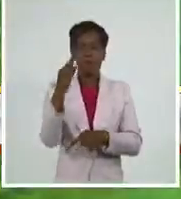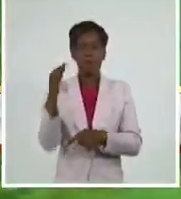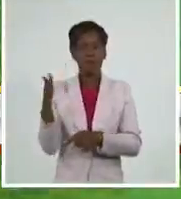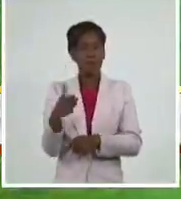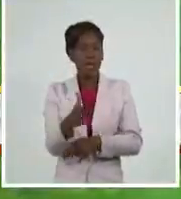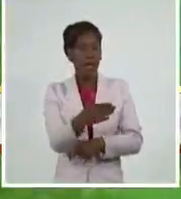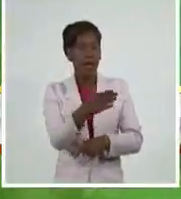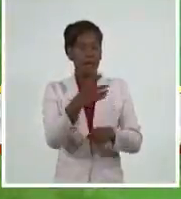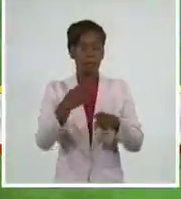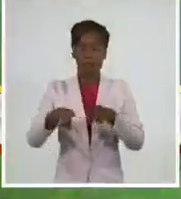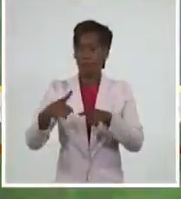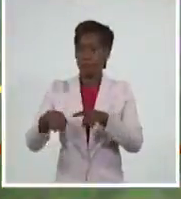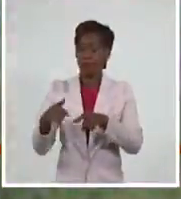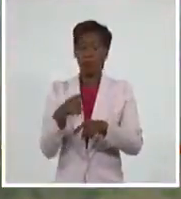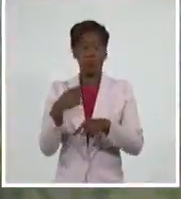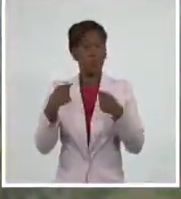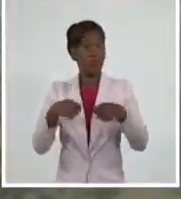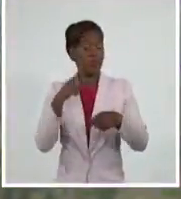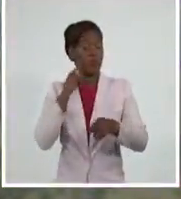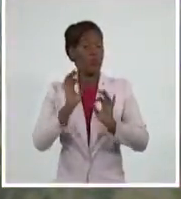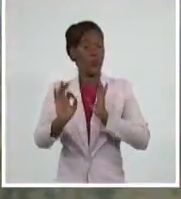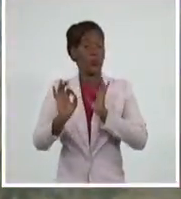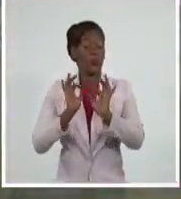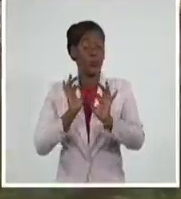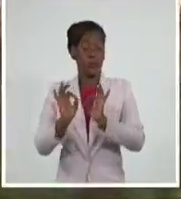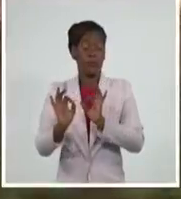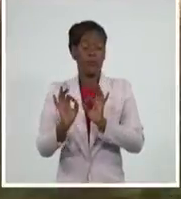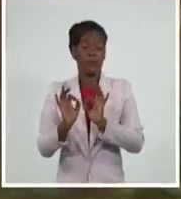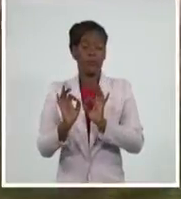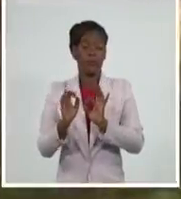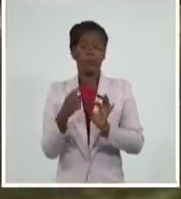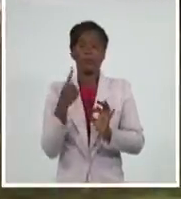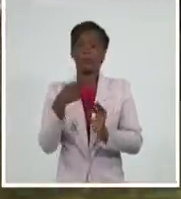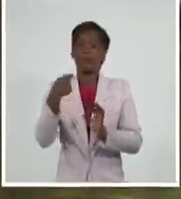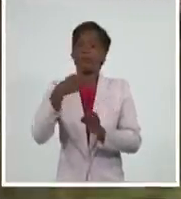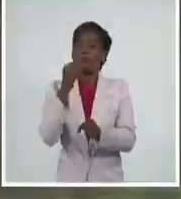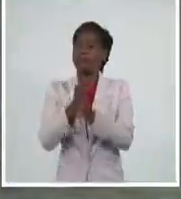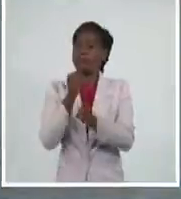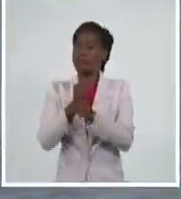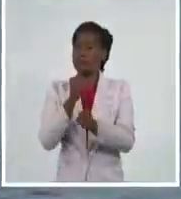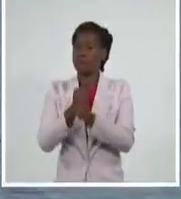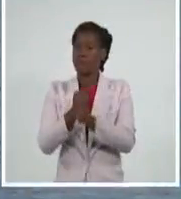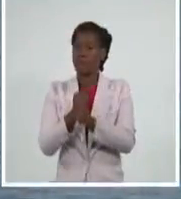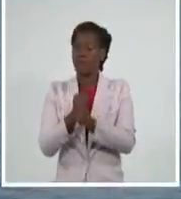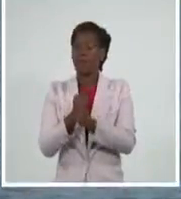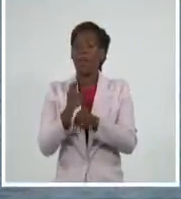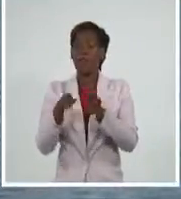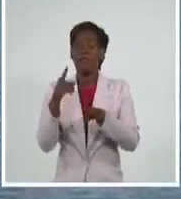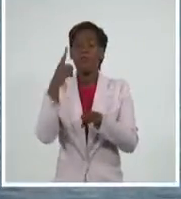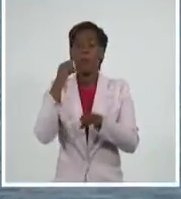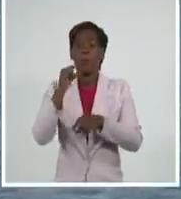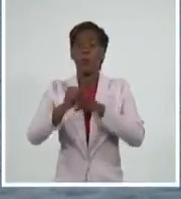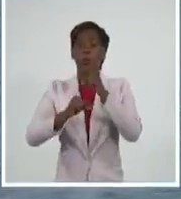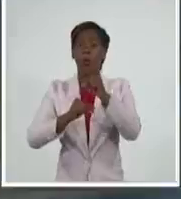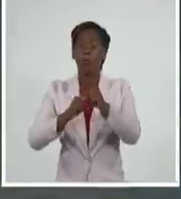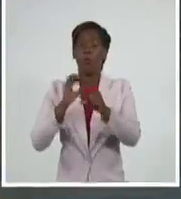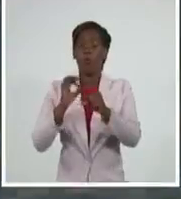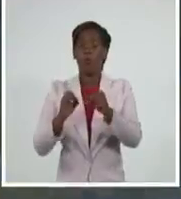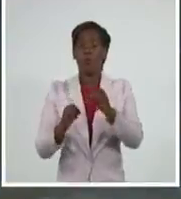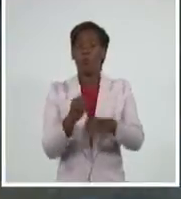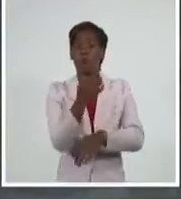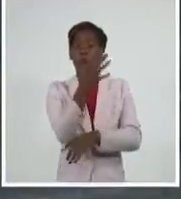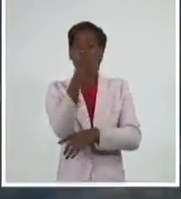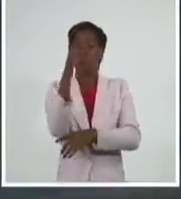hogar de numerosas especies marinas. El trabajo alerta de la pérdida de manglares y afirma que están desapareciendo a